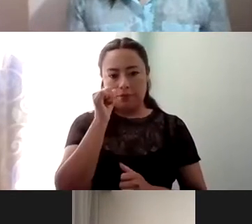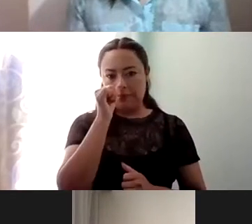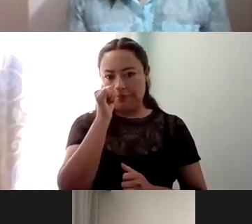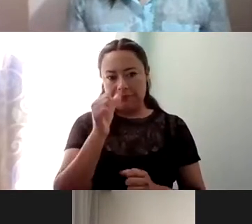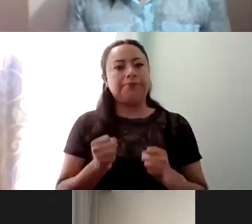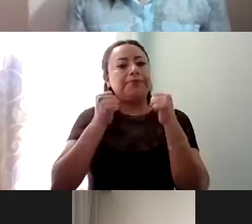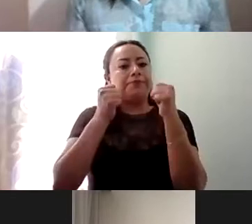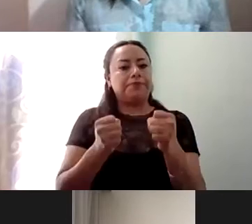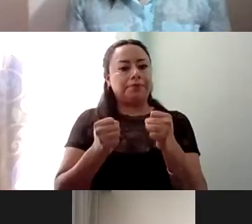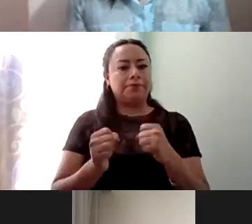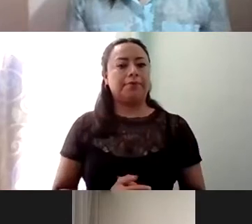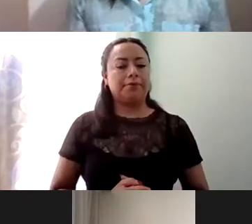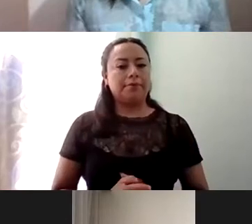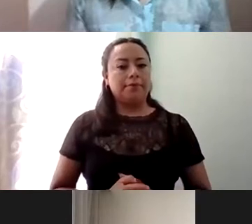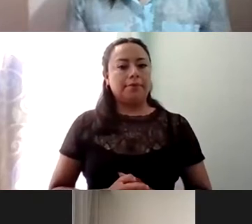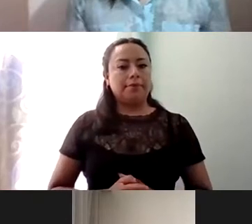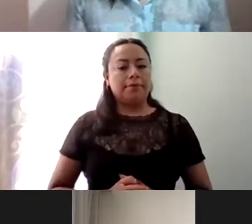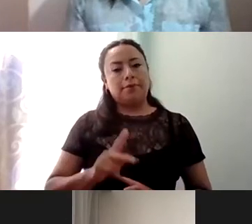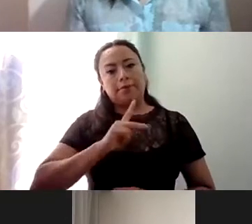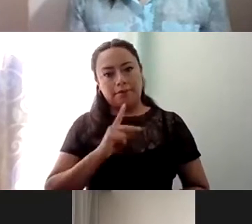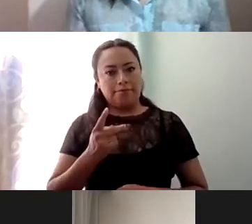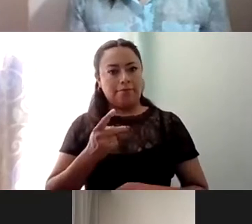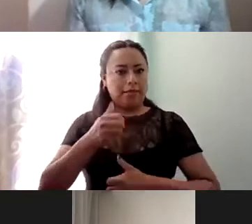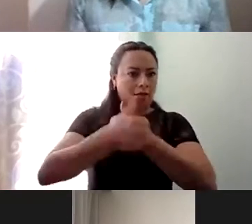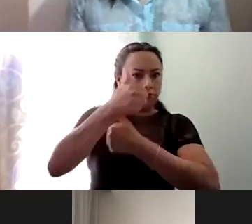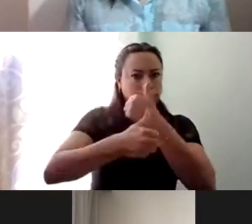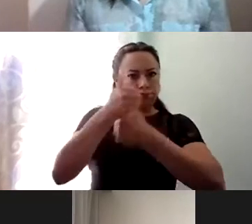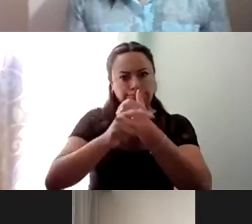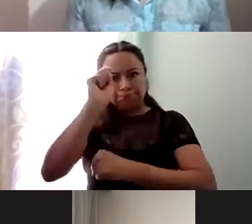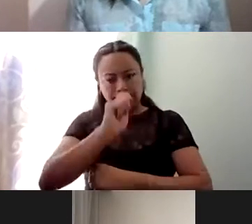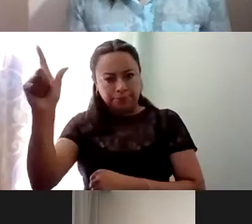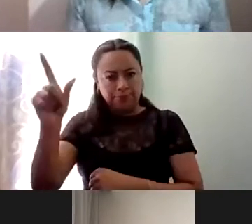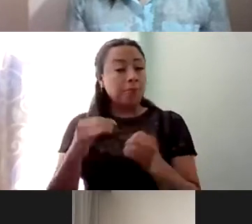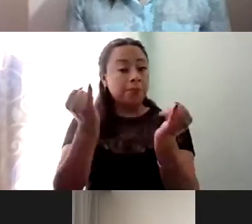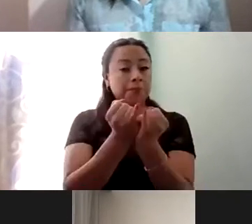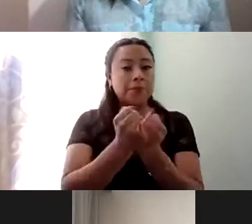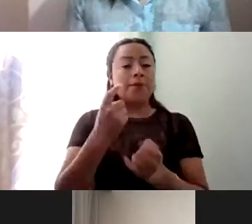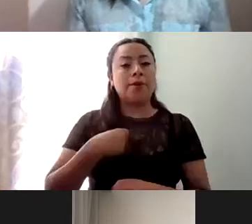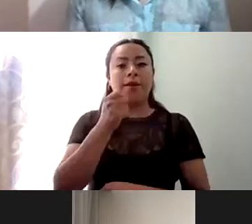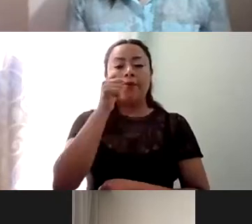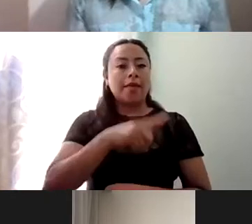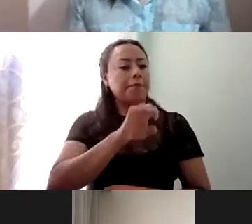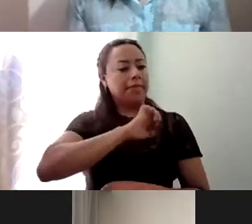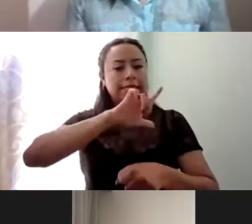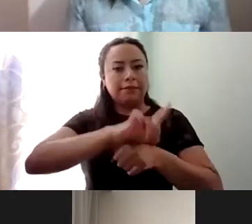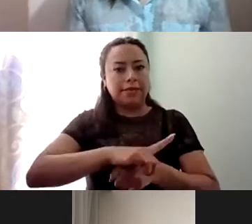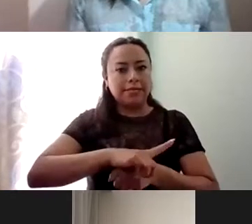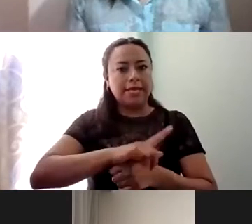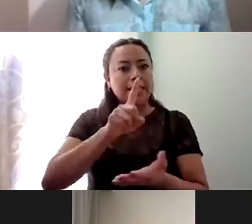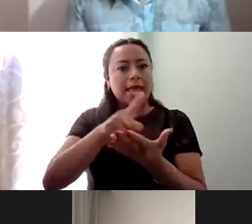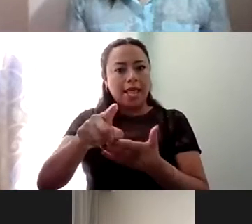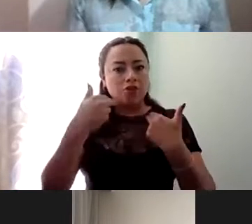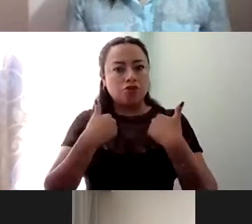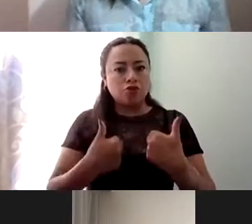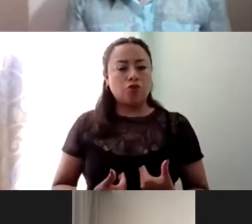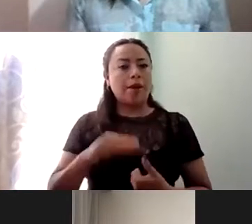fortalecer mi formación académica y profesional. Además, también soy especialista en derechos humanos por